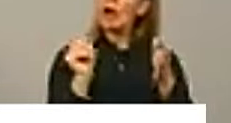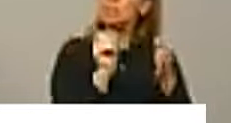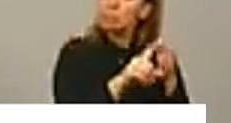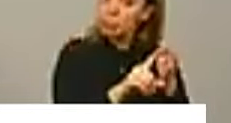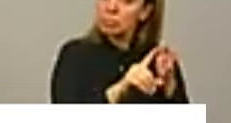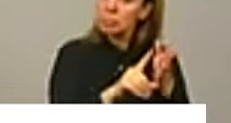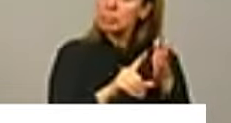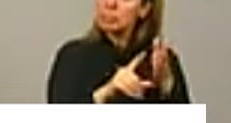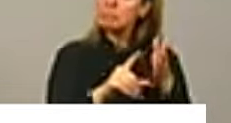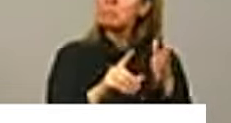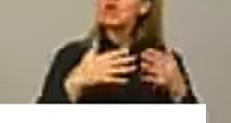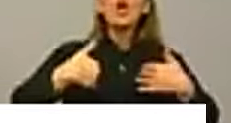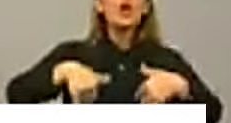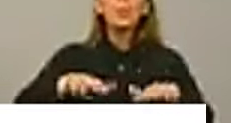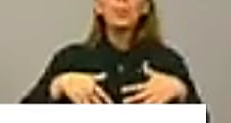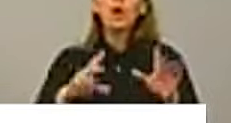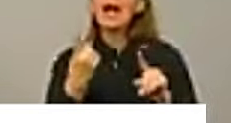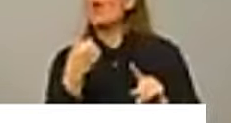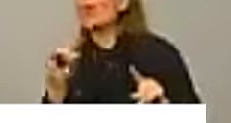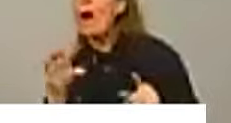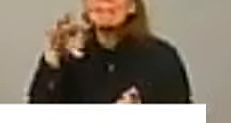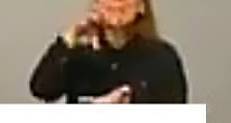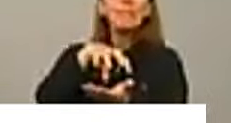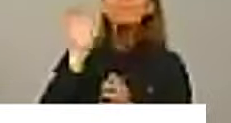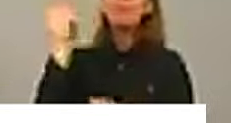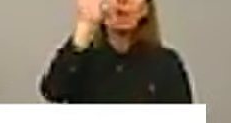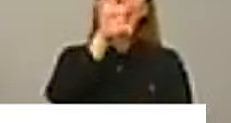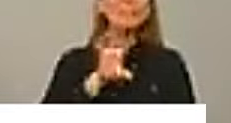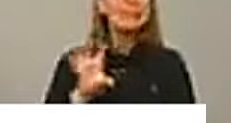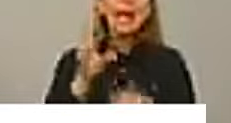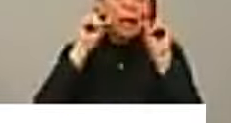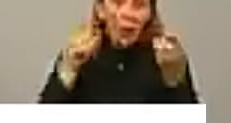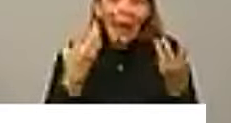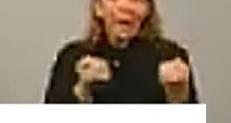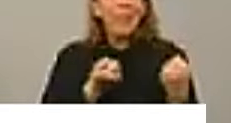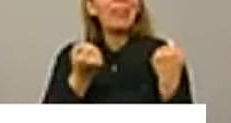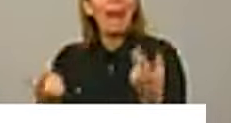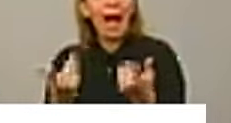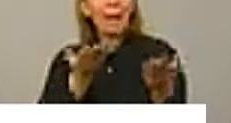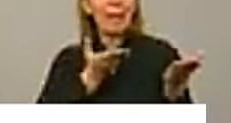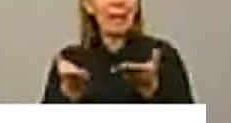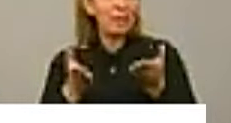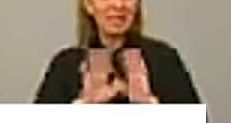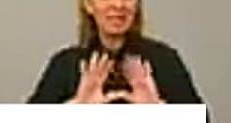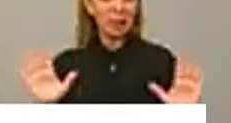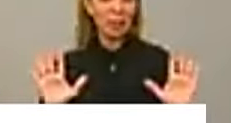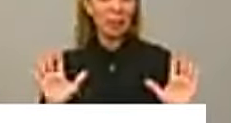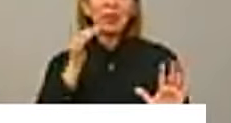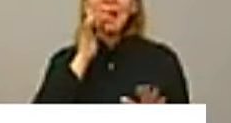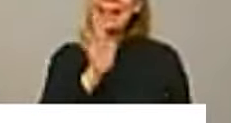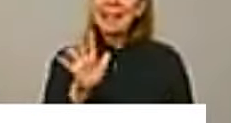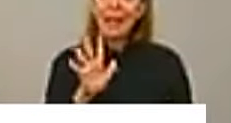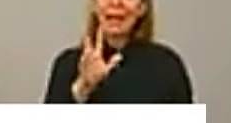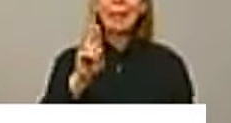más allá de en qué provincia instale la planta, más allá de dónde haga la inversión. Es decir, adherir al RIGI